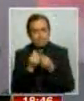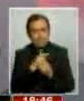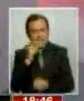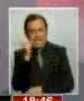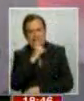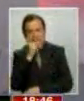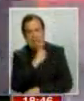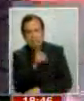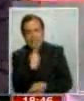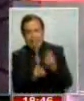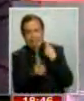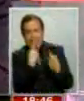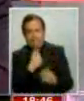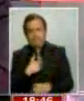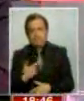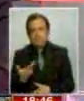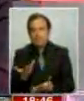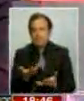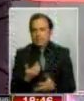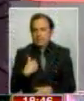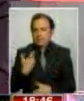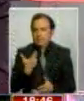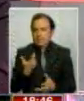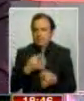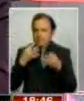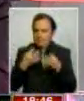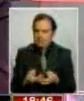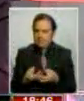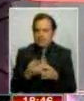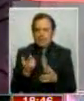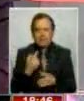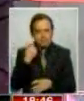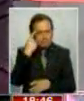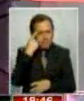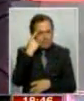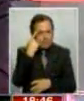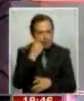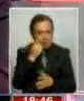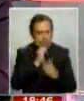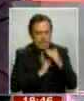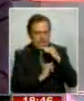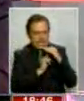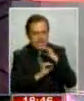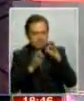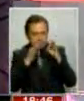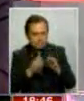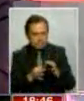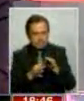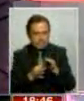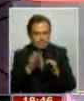decía, mira, sabes que hay que tener supuestos realistas para estimar los ingresos efectivos.